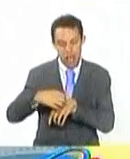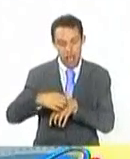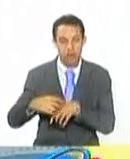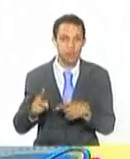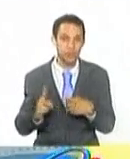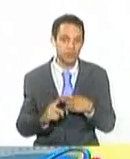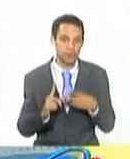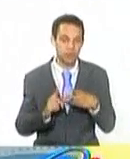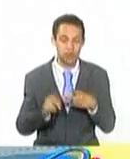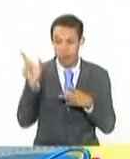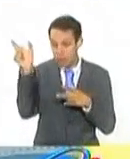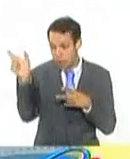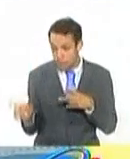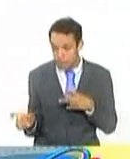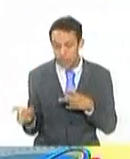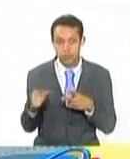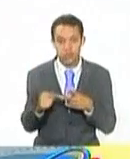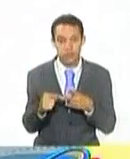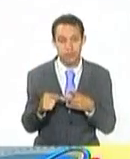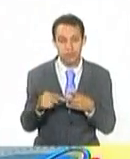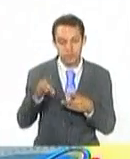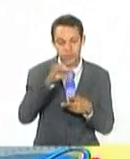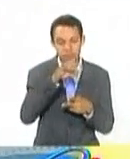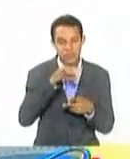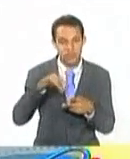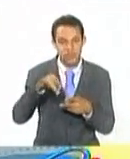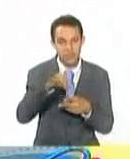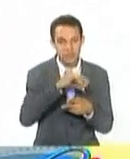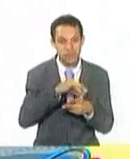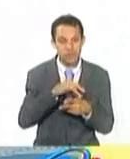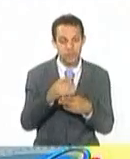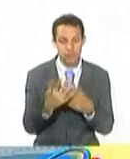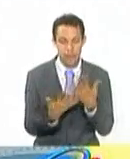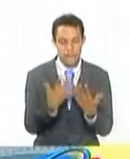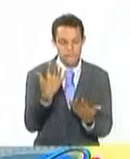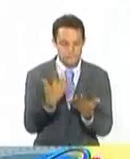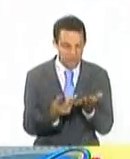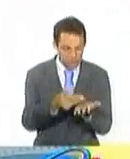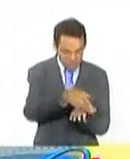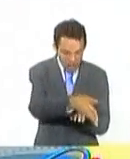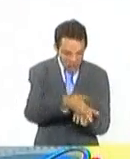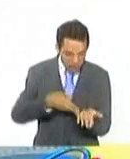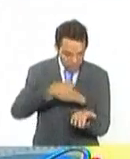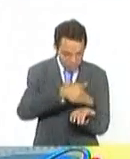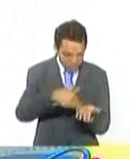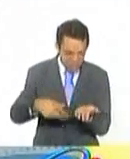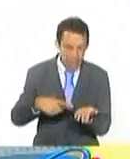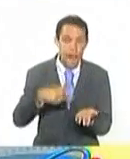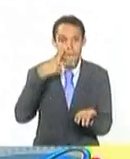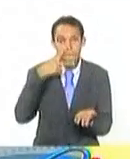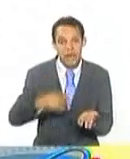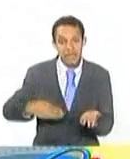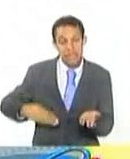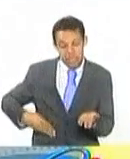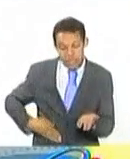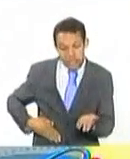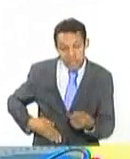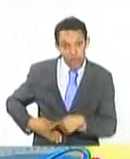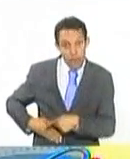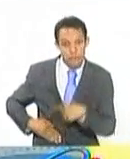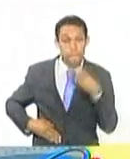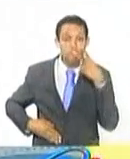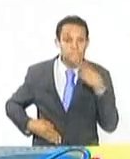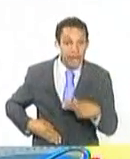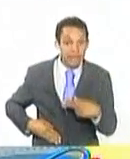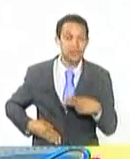que come condimentos y se le se le rajan las manos las personas dicen es el hígado No es que sea el hígado es